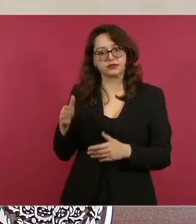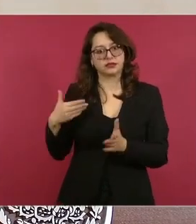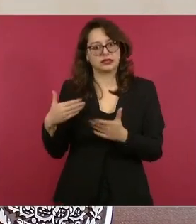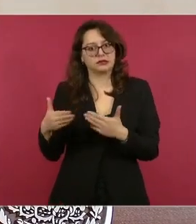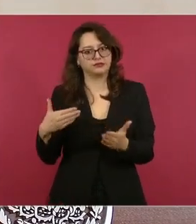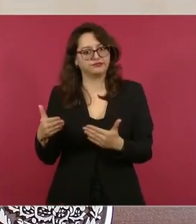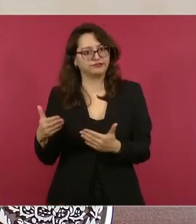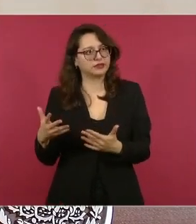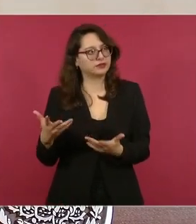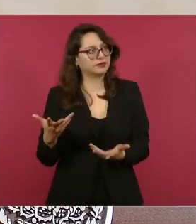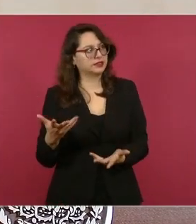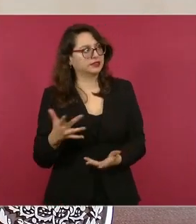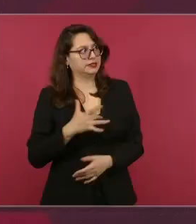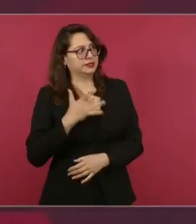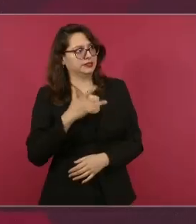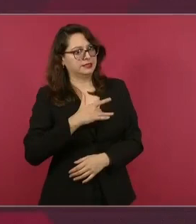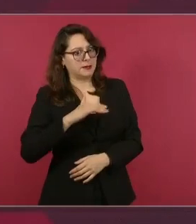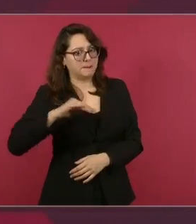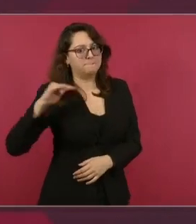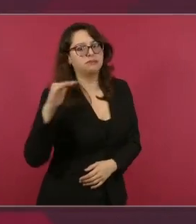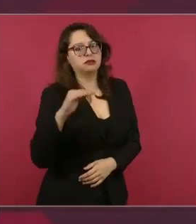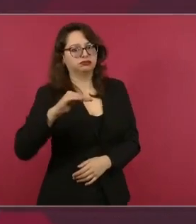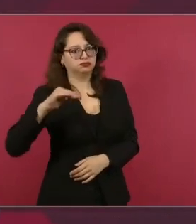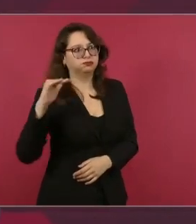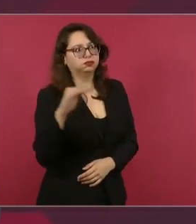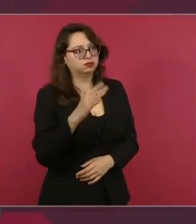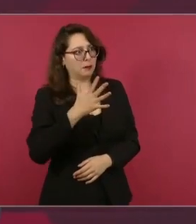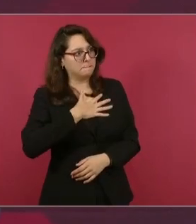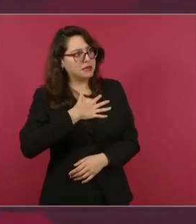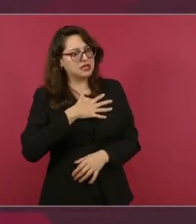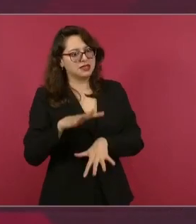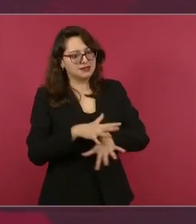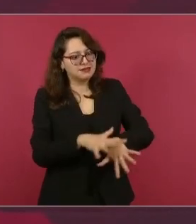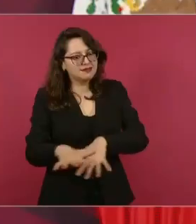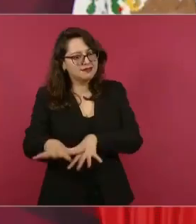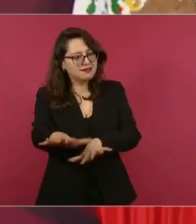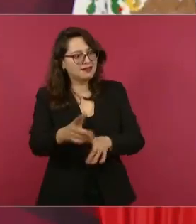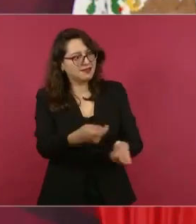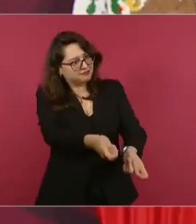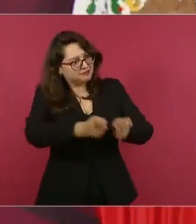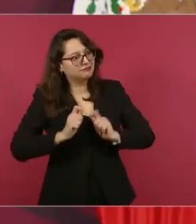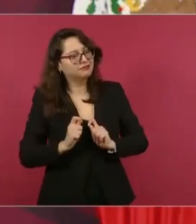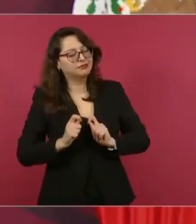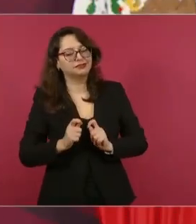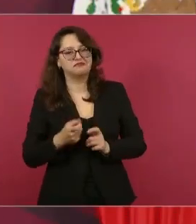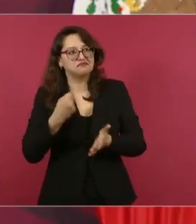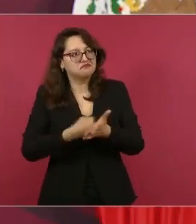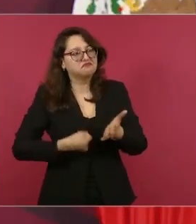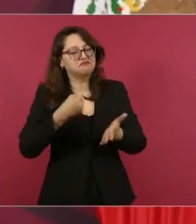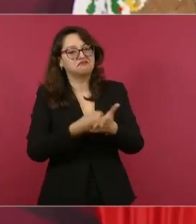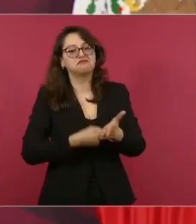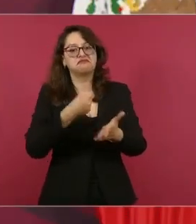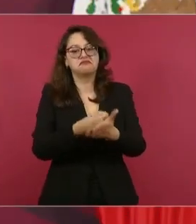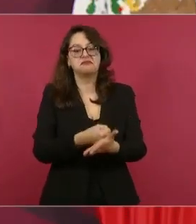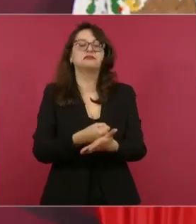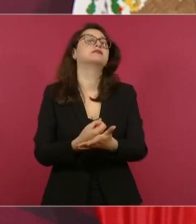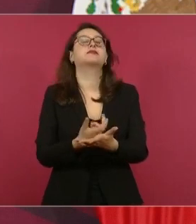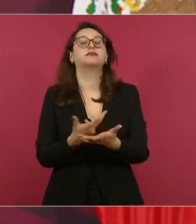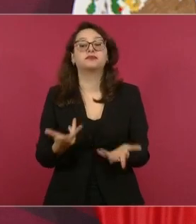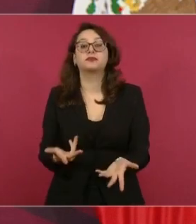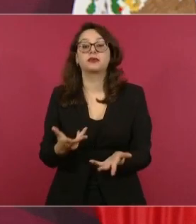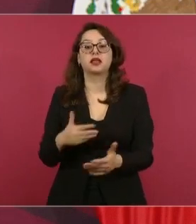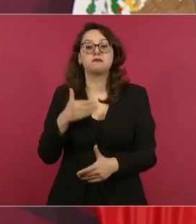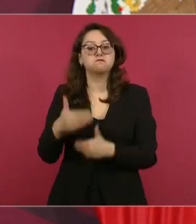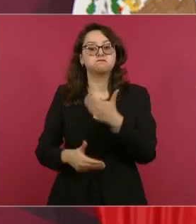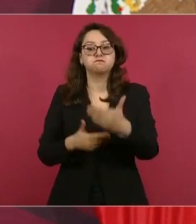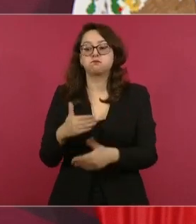canal del pueblo panameño. Llega este dirigente excepcional, extraordinario, Omar Torrijos, y